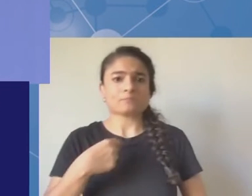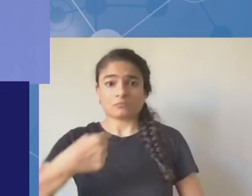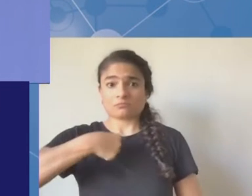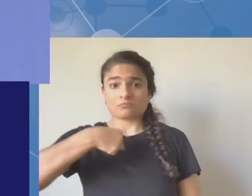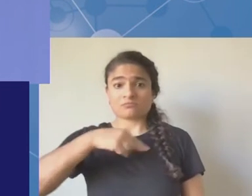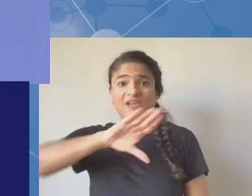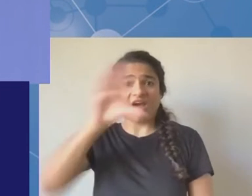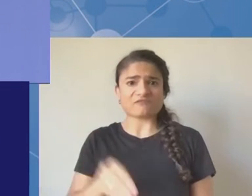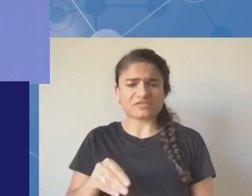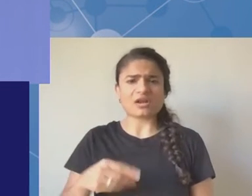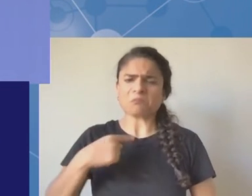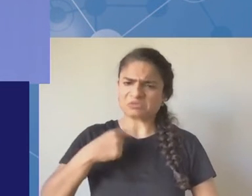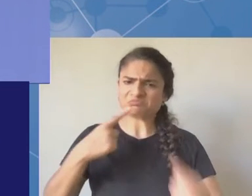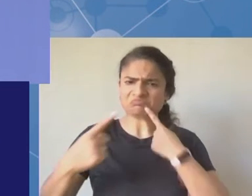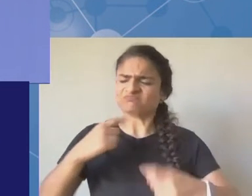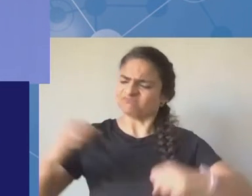Muchas gracias.